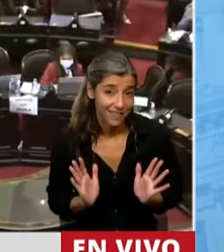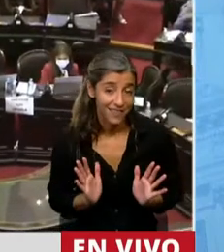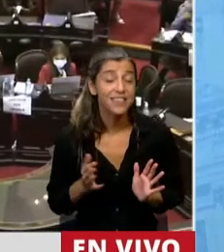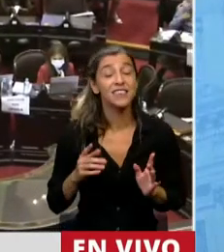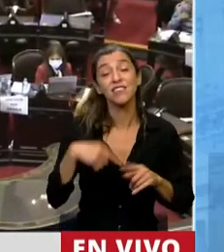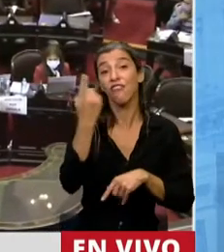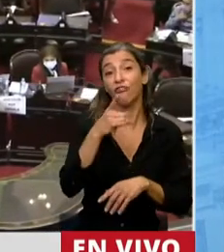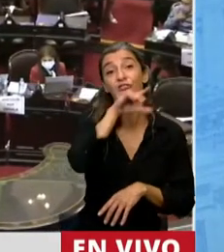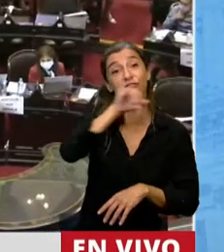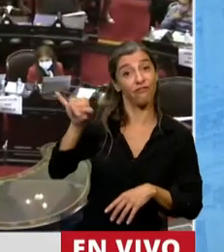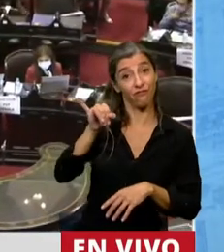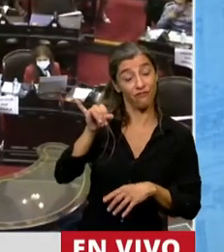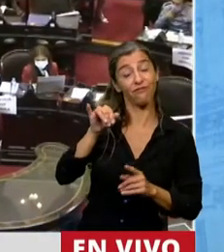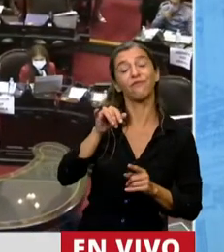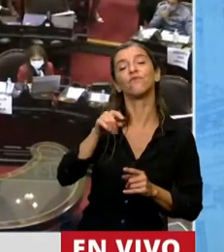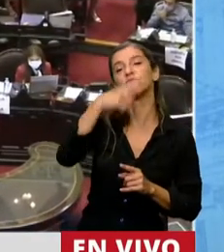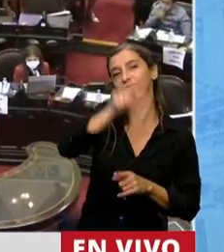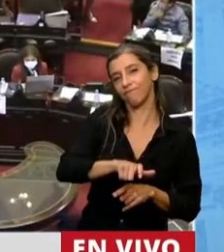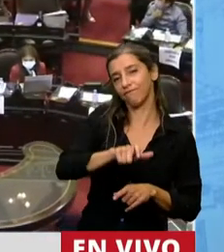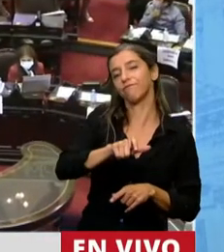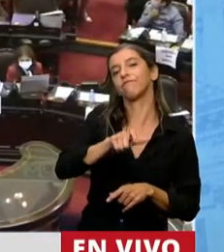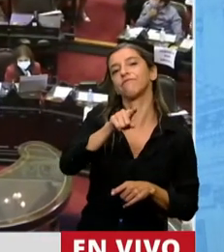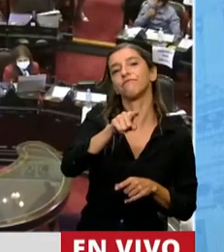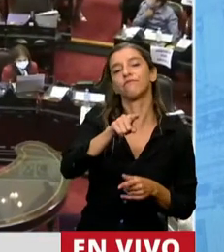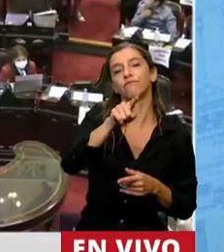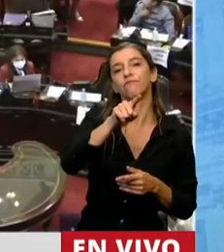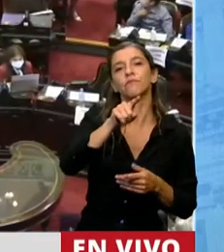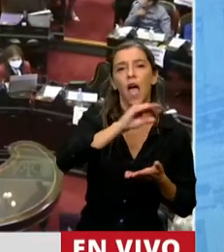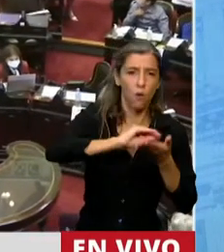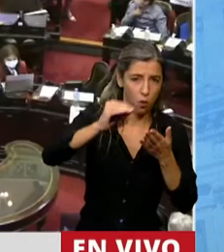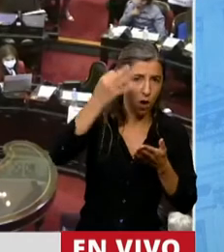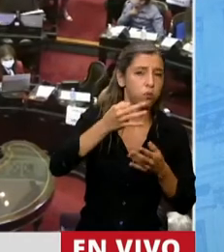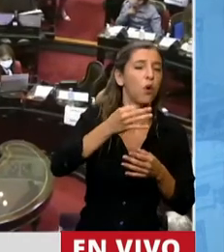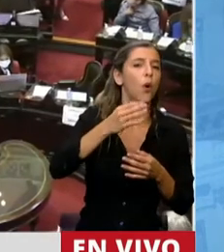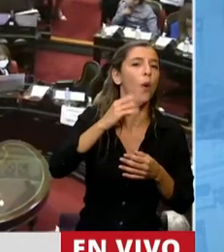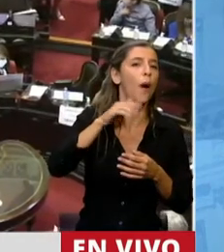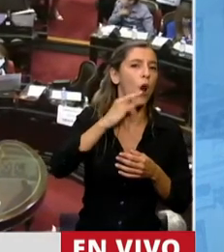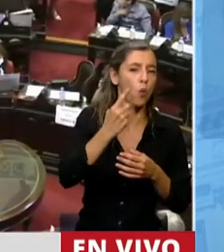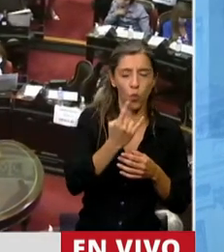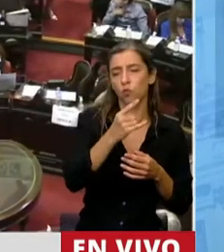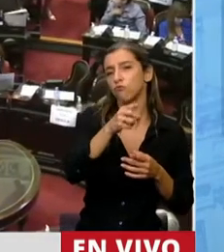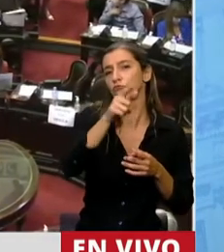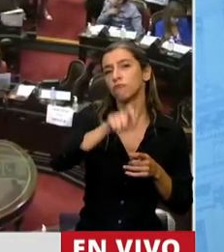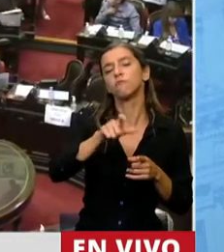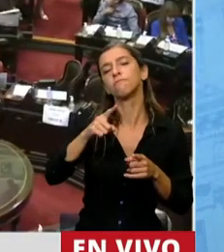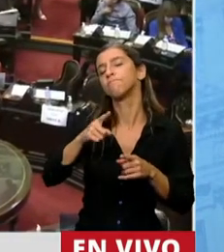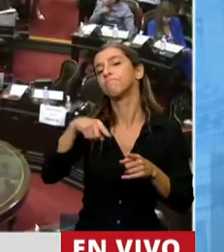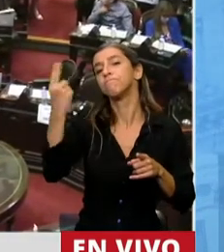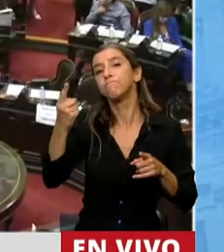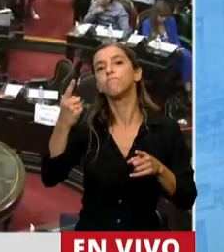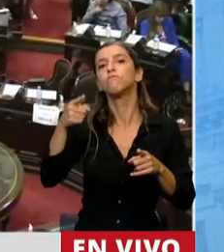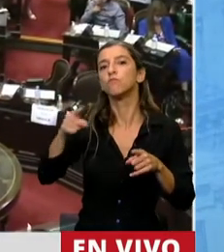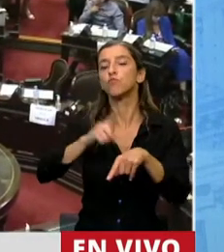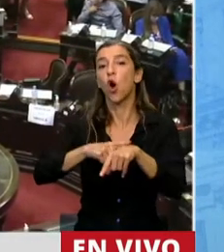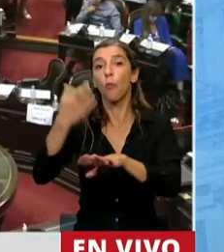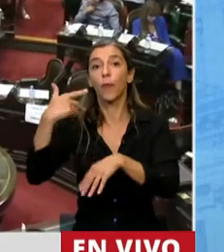Falú, que fue abogado en una causa de Roxana Tevez, una mujer que vivía en concubinato